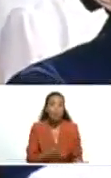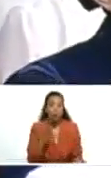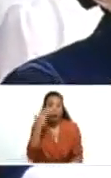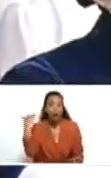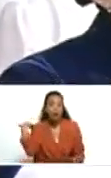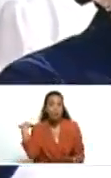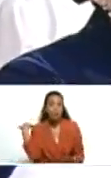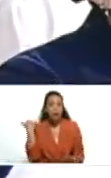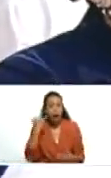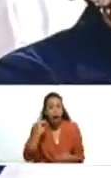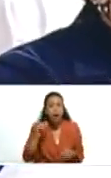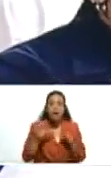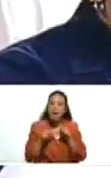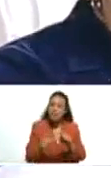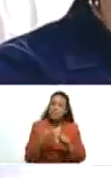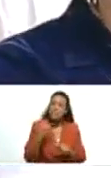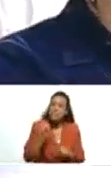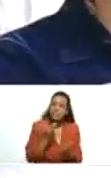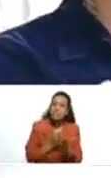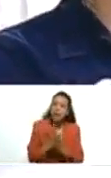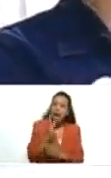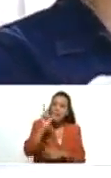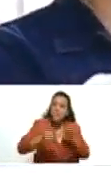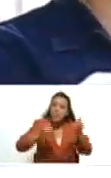Hemos tenido y seguiremos teniendo.